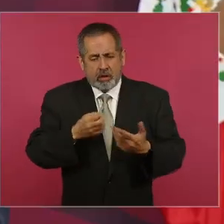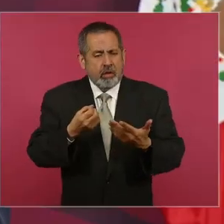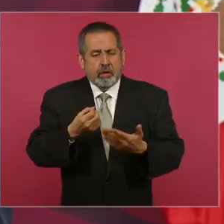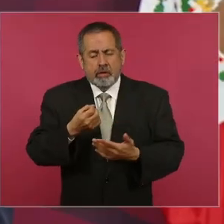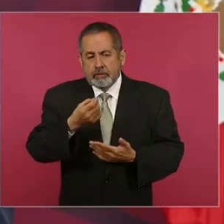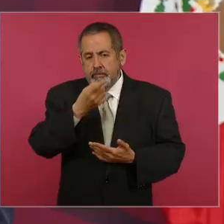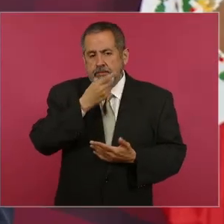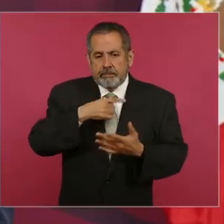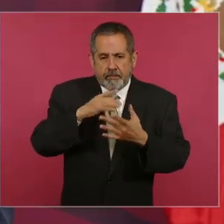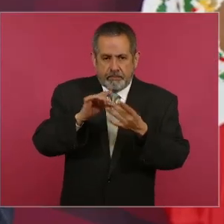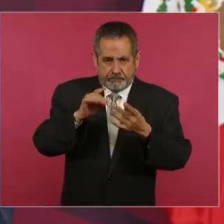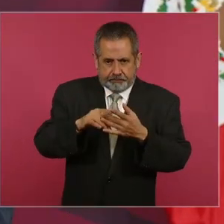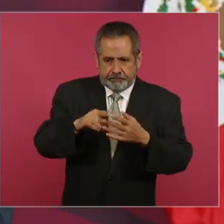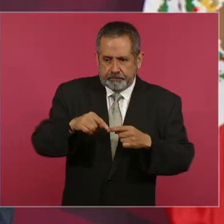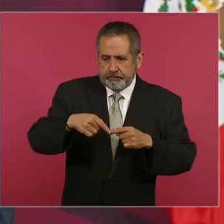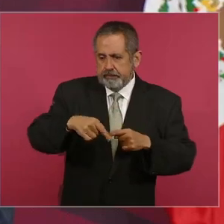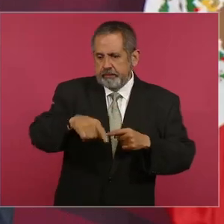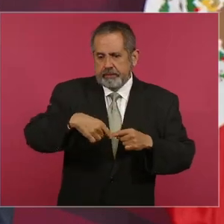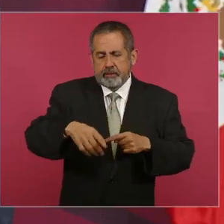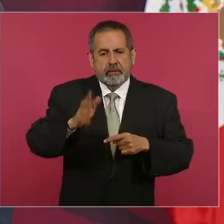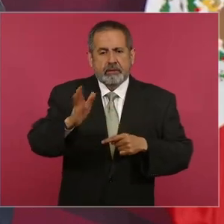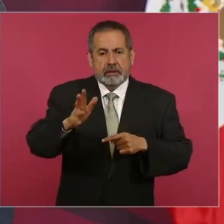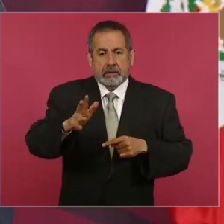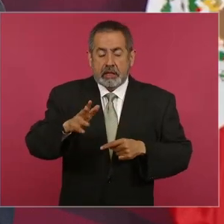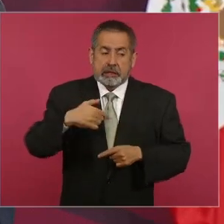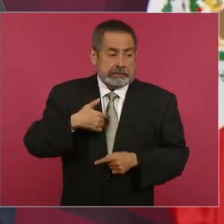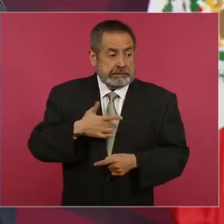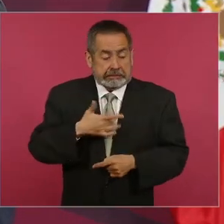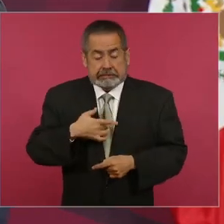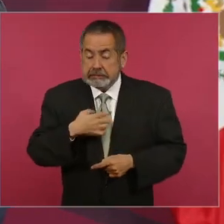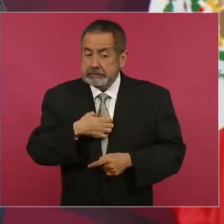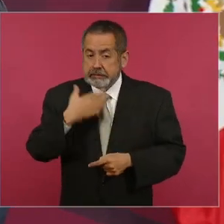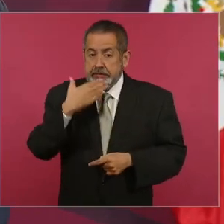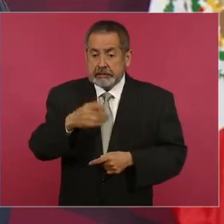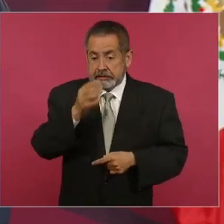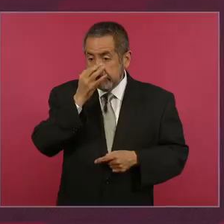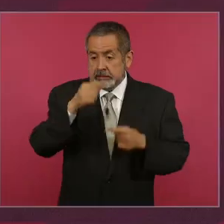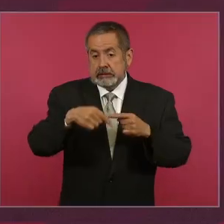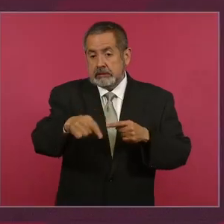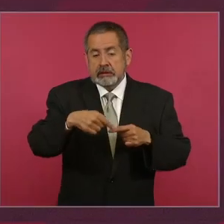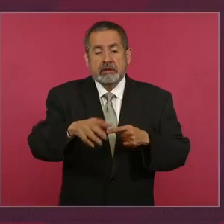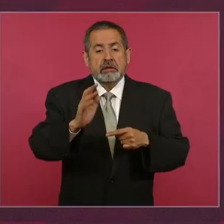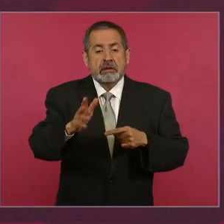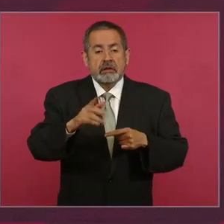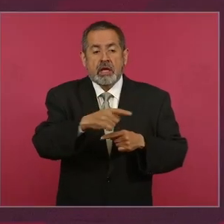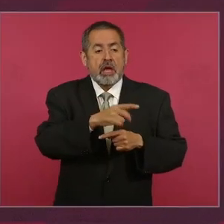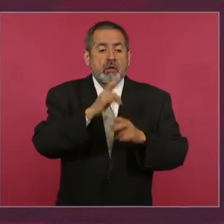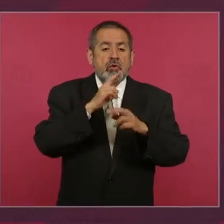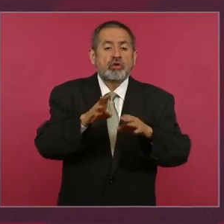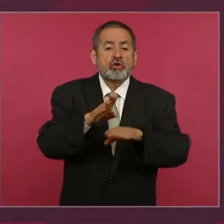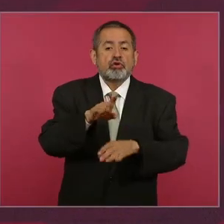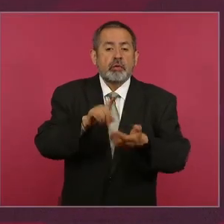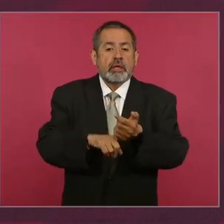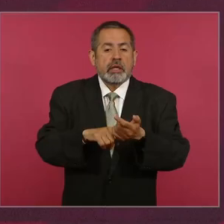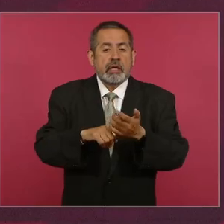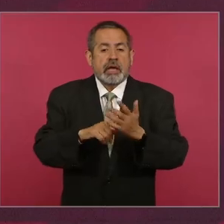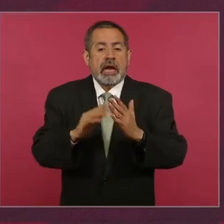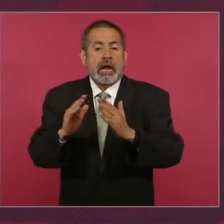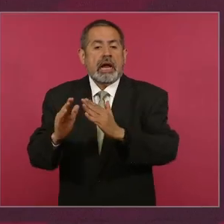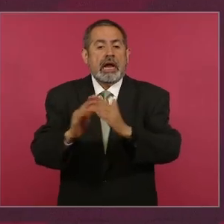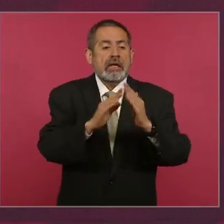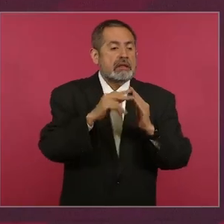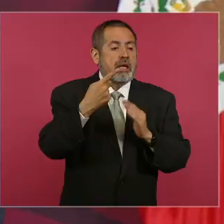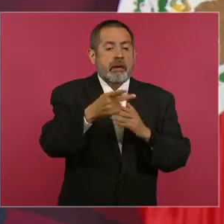que ya van a tener, y eso me dio mucho gusto, también resuelto lo de las viviendas de todos